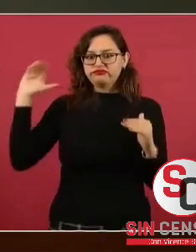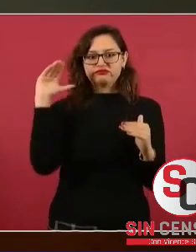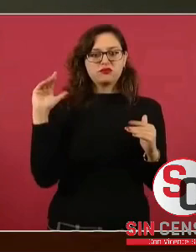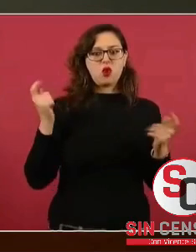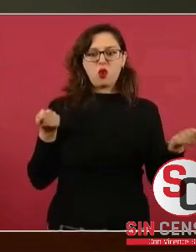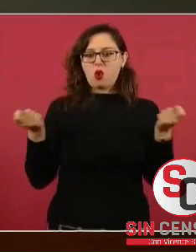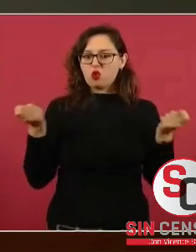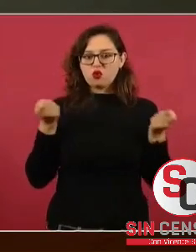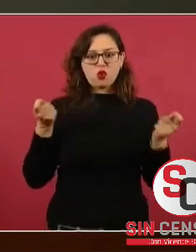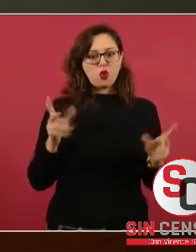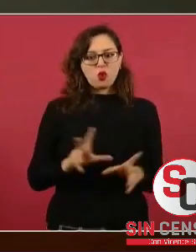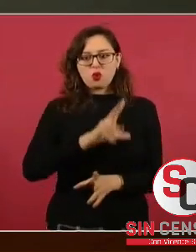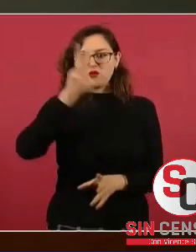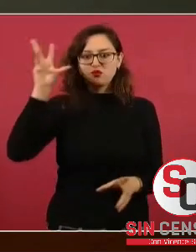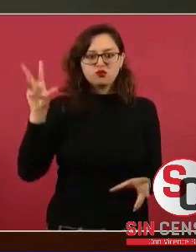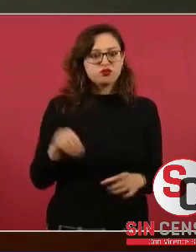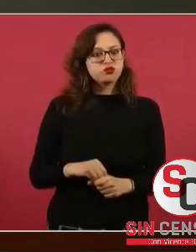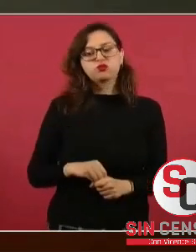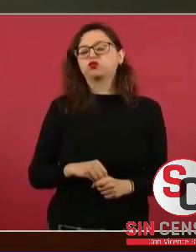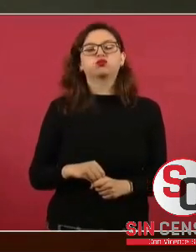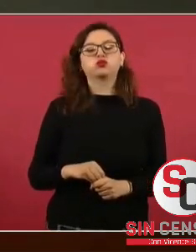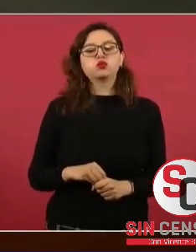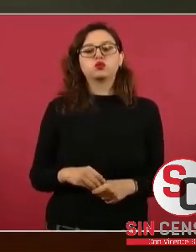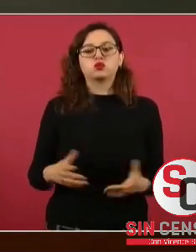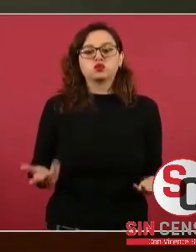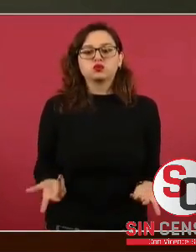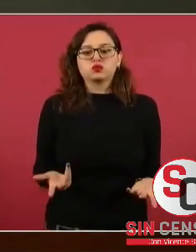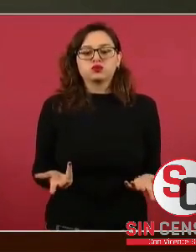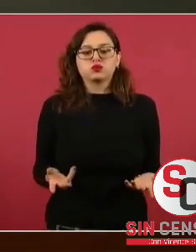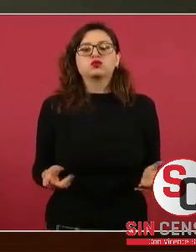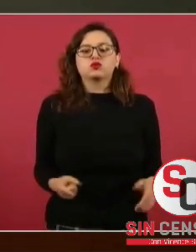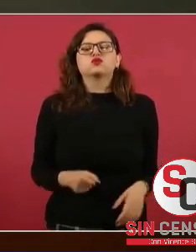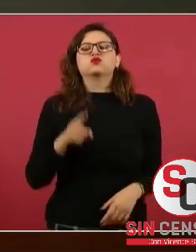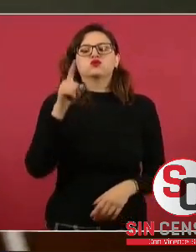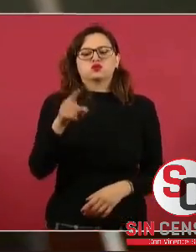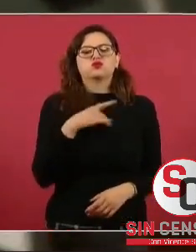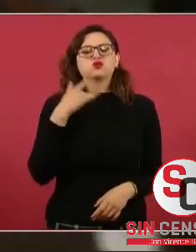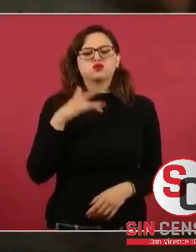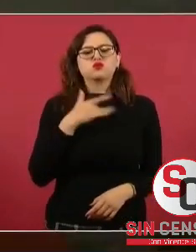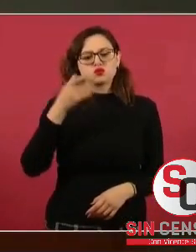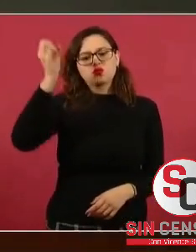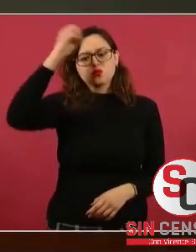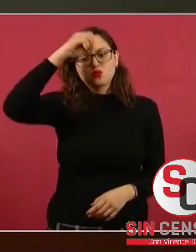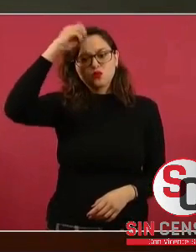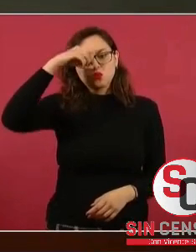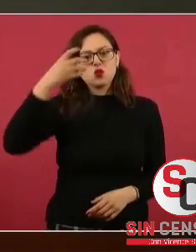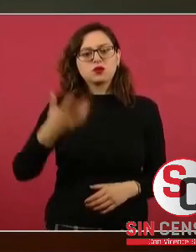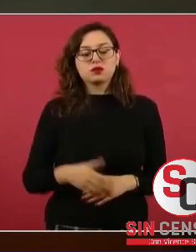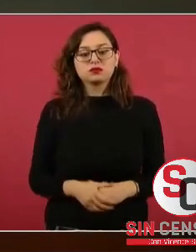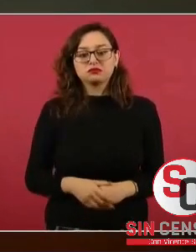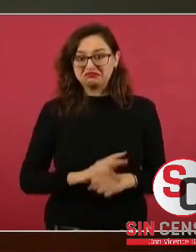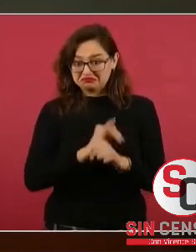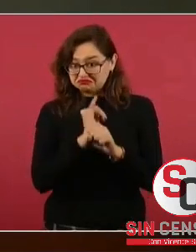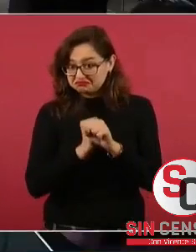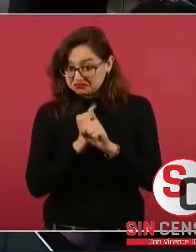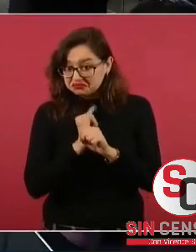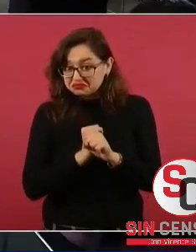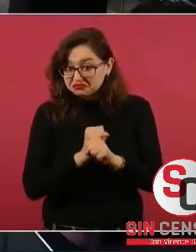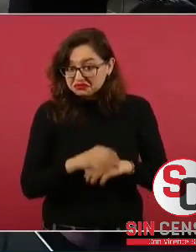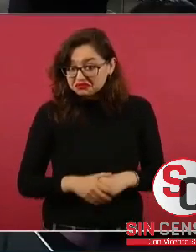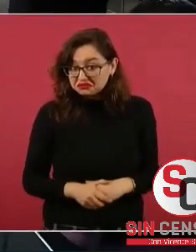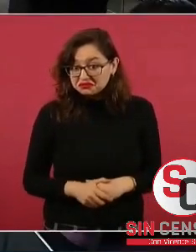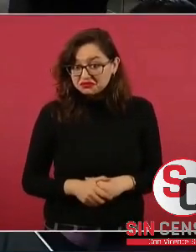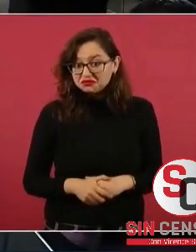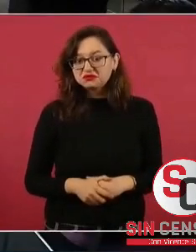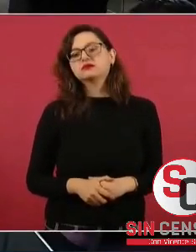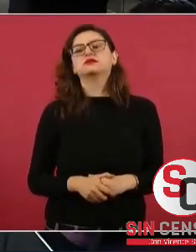o eclesiales o en fin. ¿Qué opinión le da este tipo de cosas y si se va a investigar? Sí, en todos